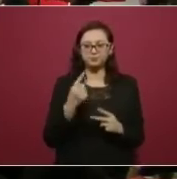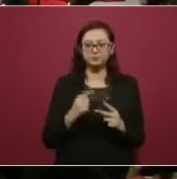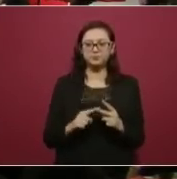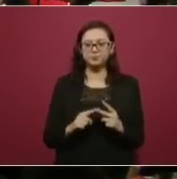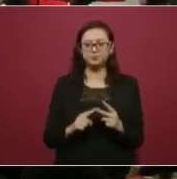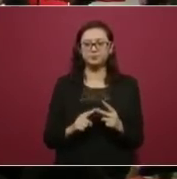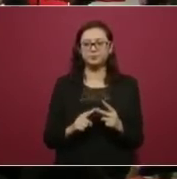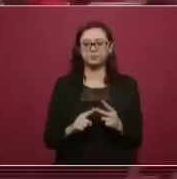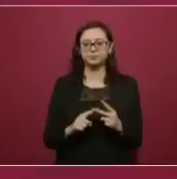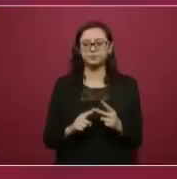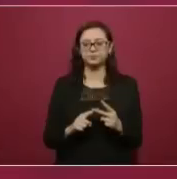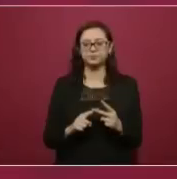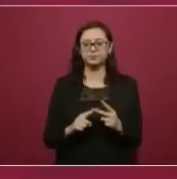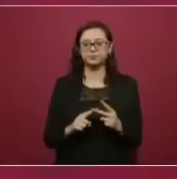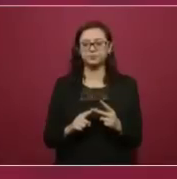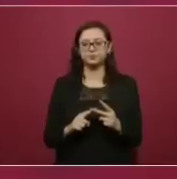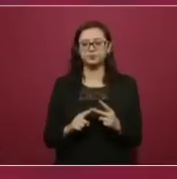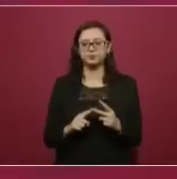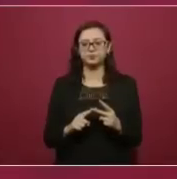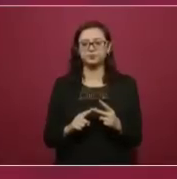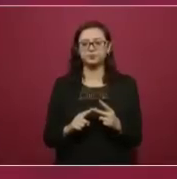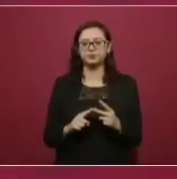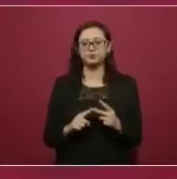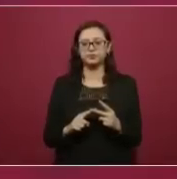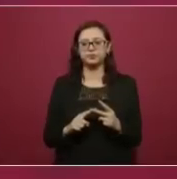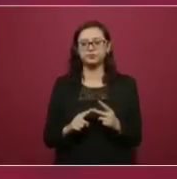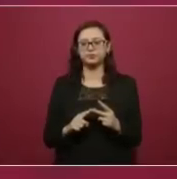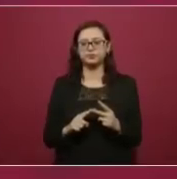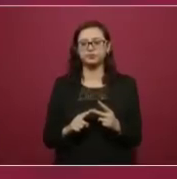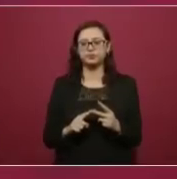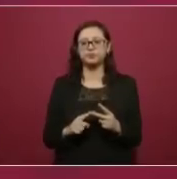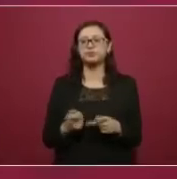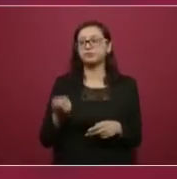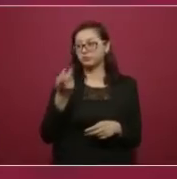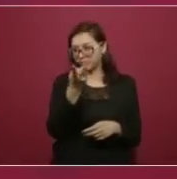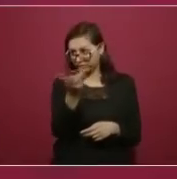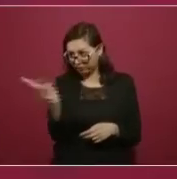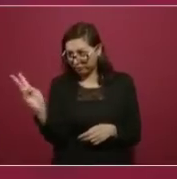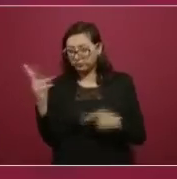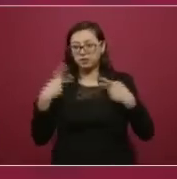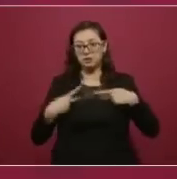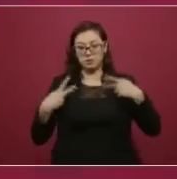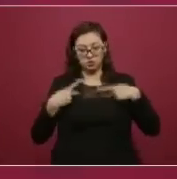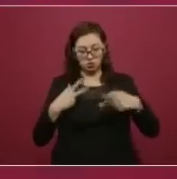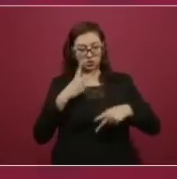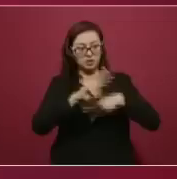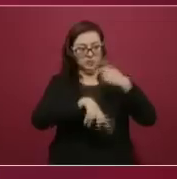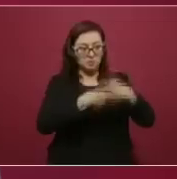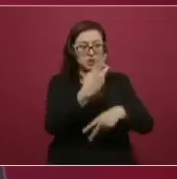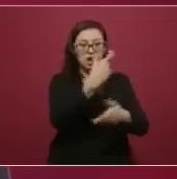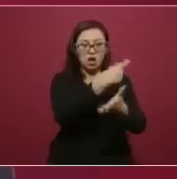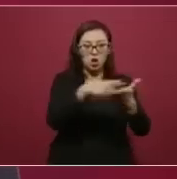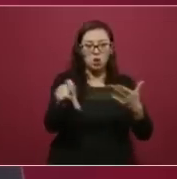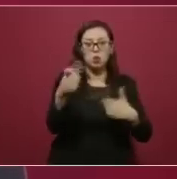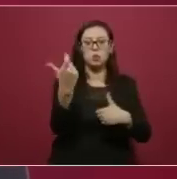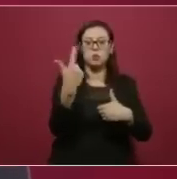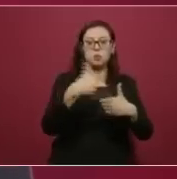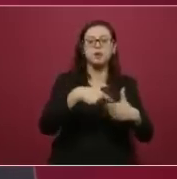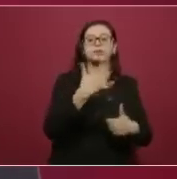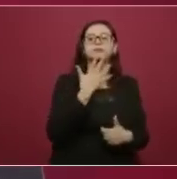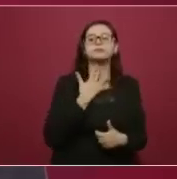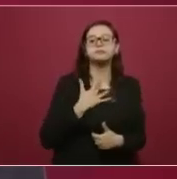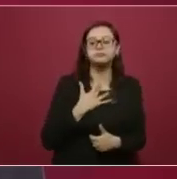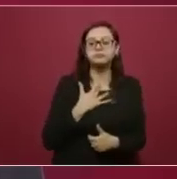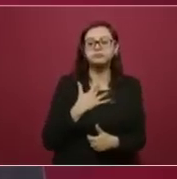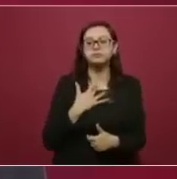segundo es que nos van a ayudar también los consumidores, porque vamos a